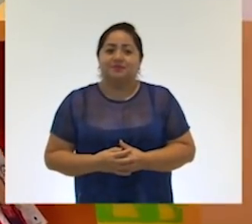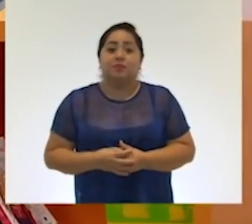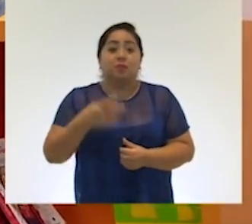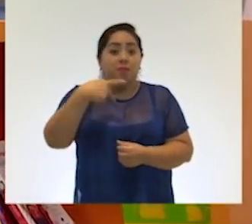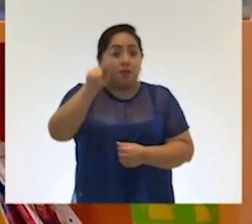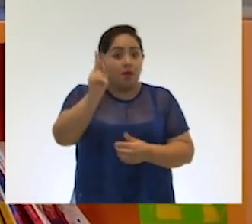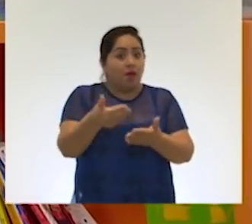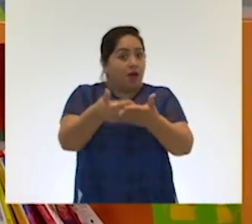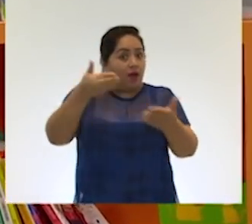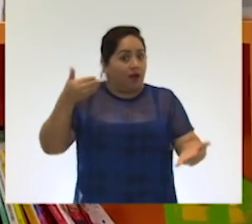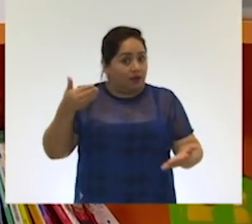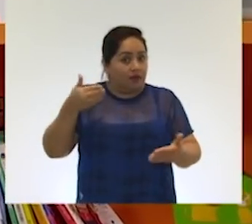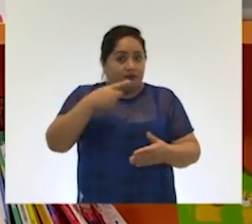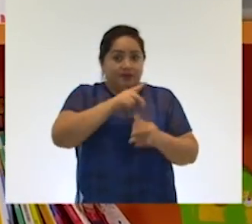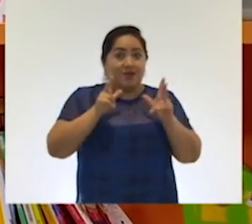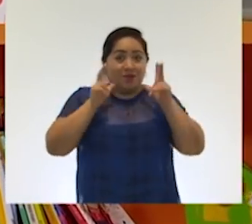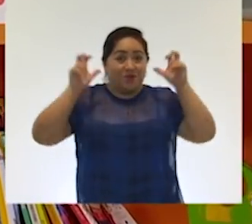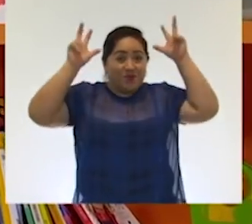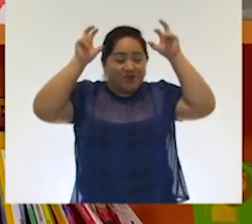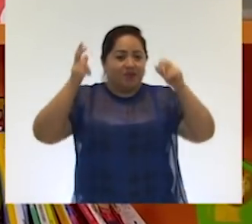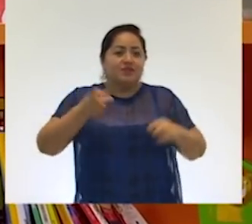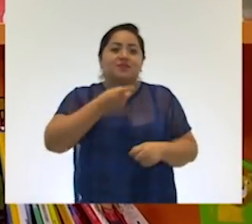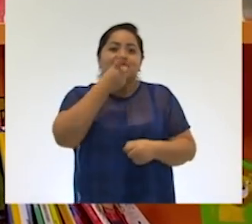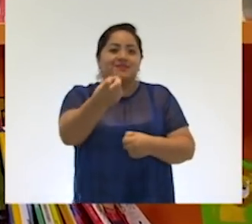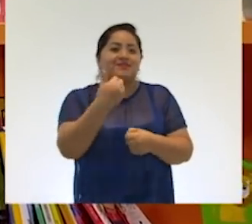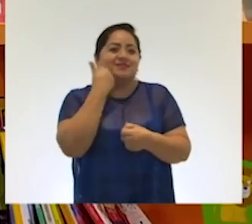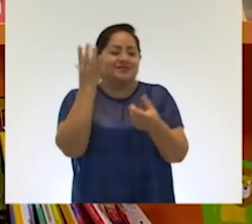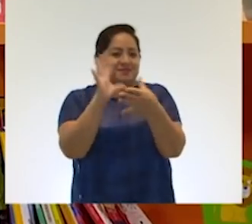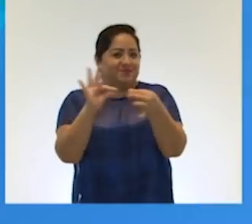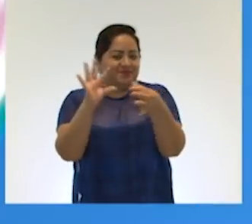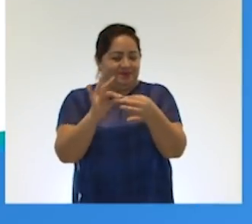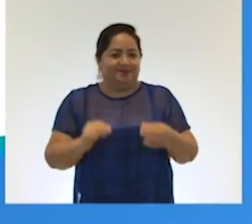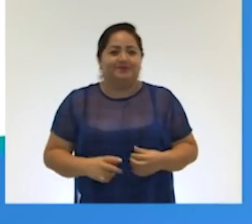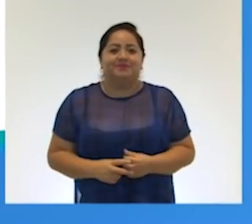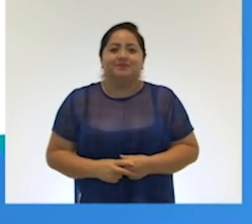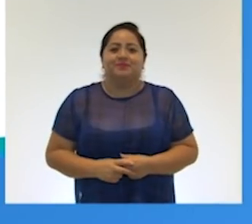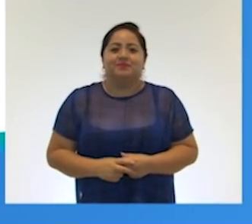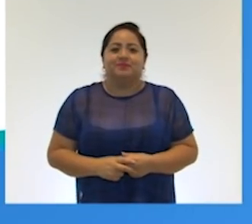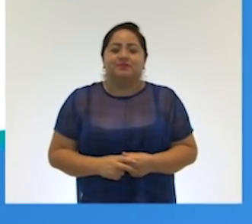Pero antes, Ajolisto tiene algo muy importante que decirnos.